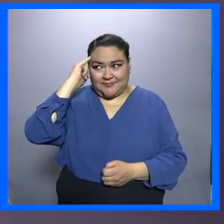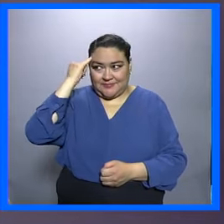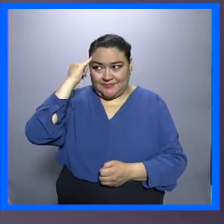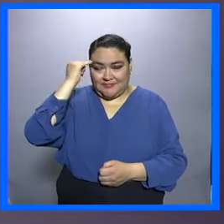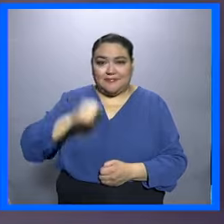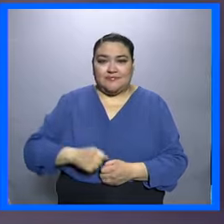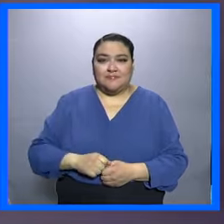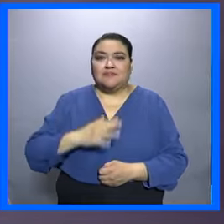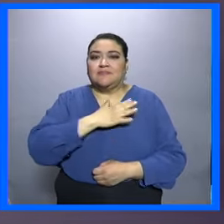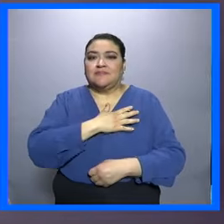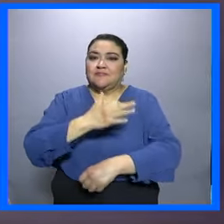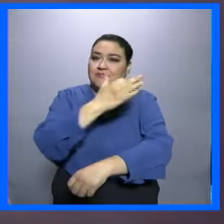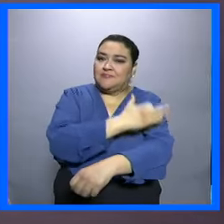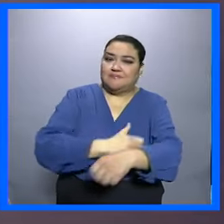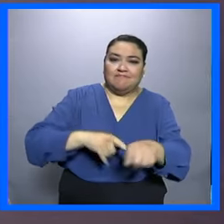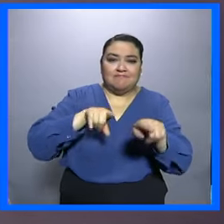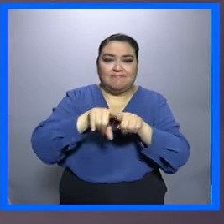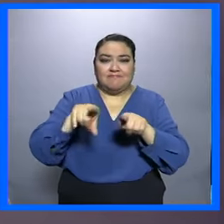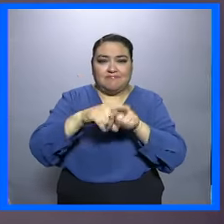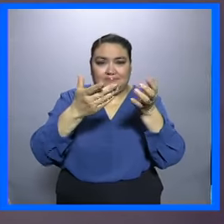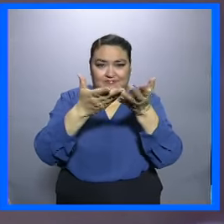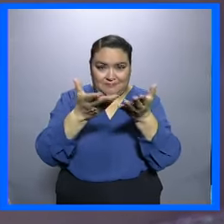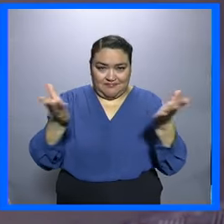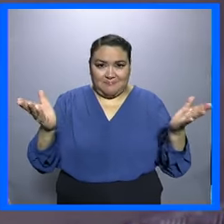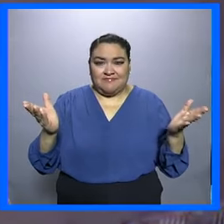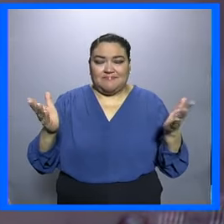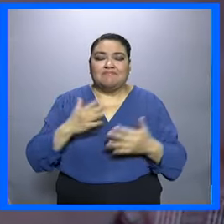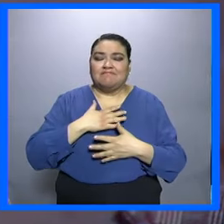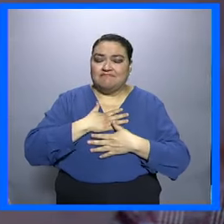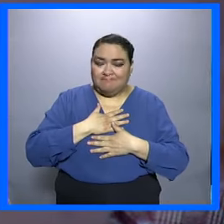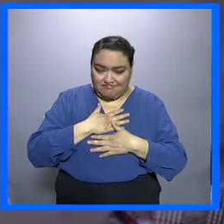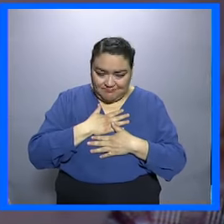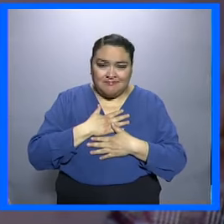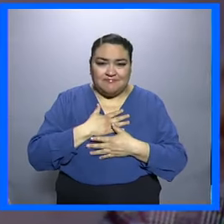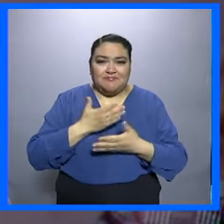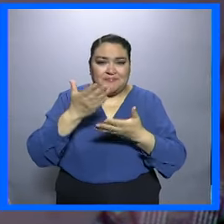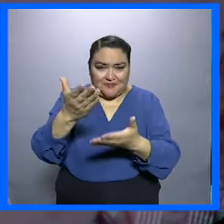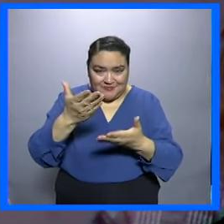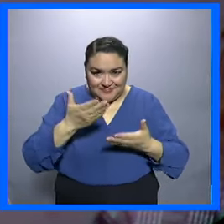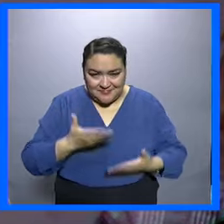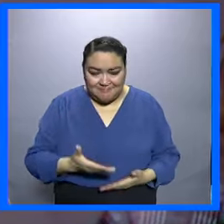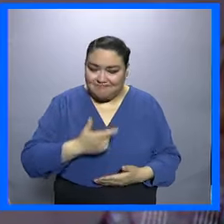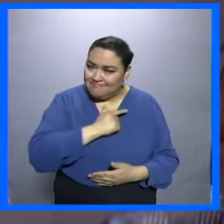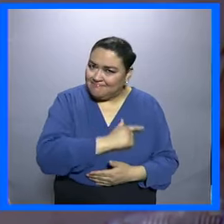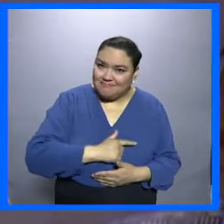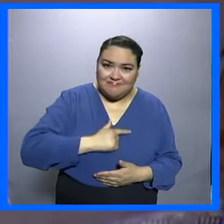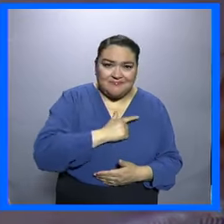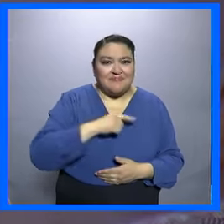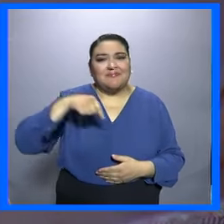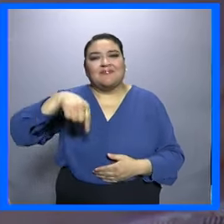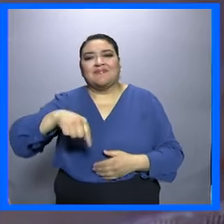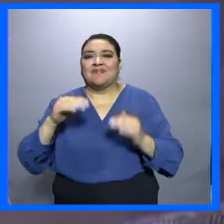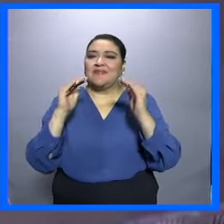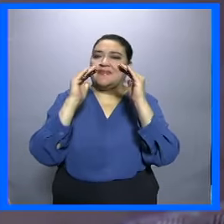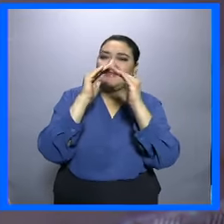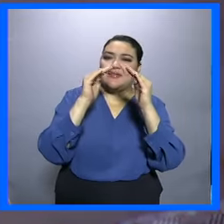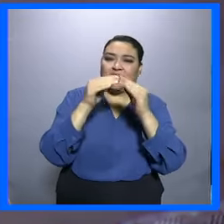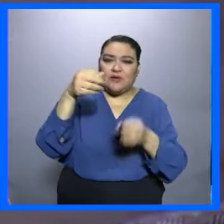Pues buenas tardes, hermanos y hermanas. Quiero darles la más cordial bienvenida aquí a la Casa de la